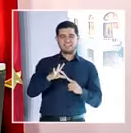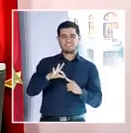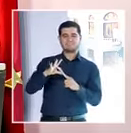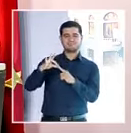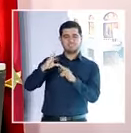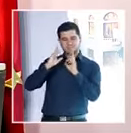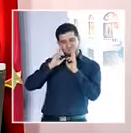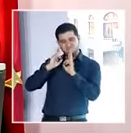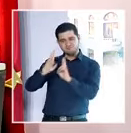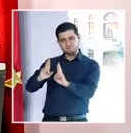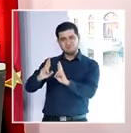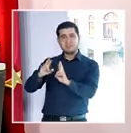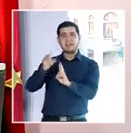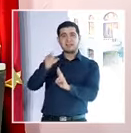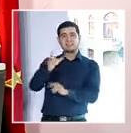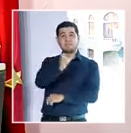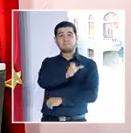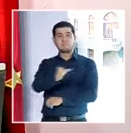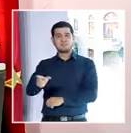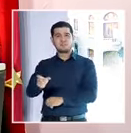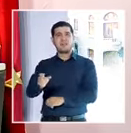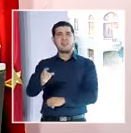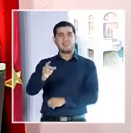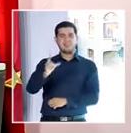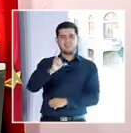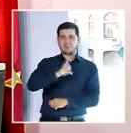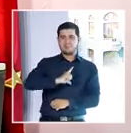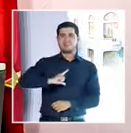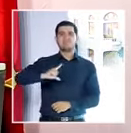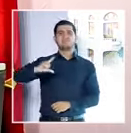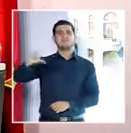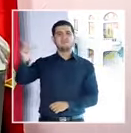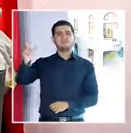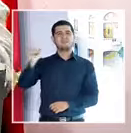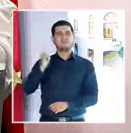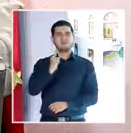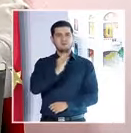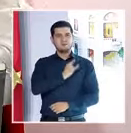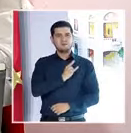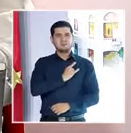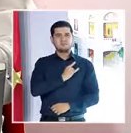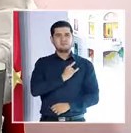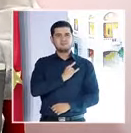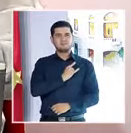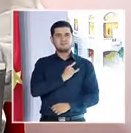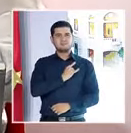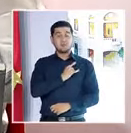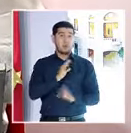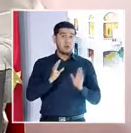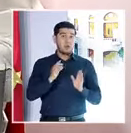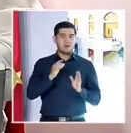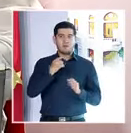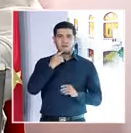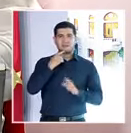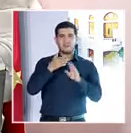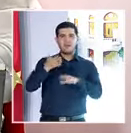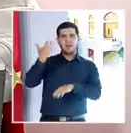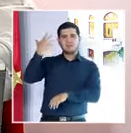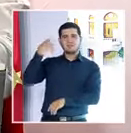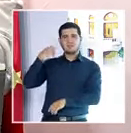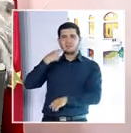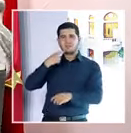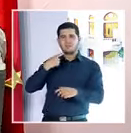jóvenes líderes de nuestras universidades, quienes un día se apostaron en las afueras de la Gobernación,